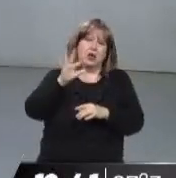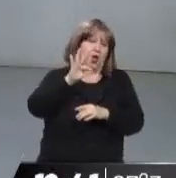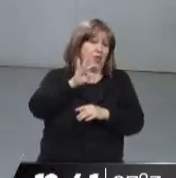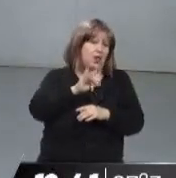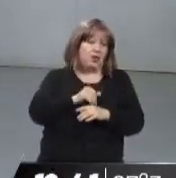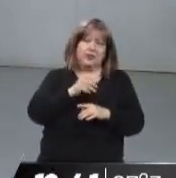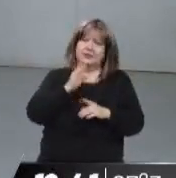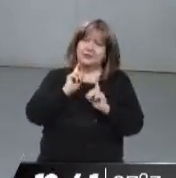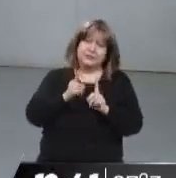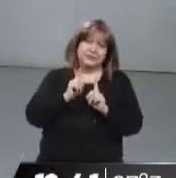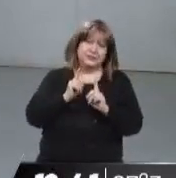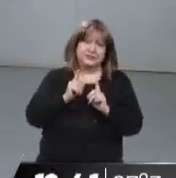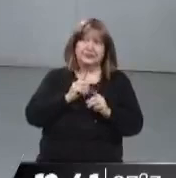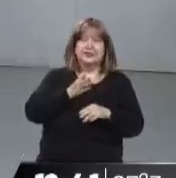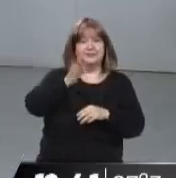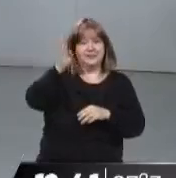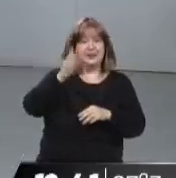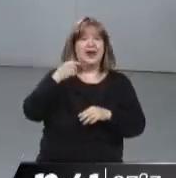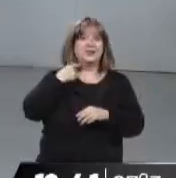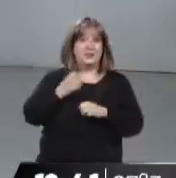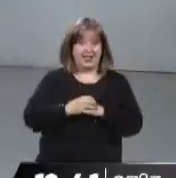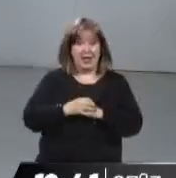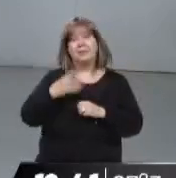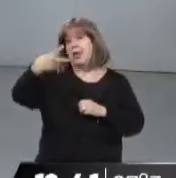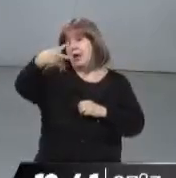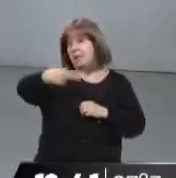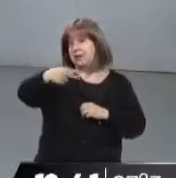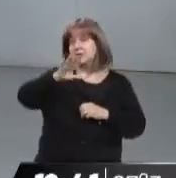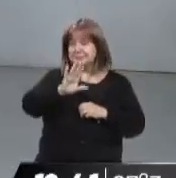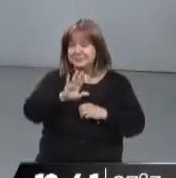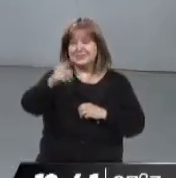viajan y migran hacia España. Hacemos una pausa, no se vayan.